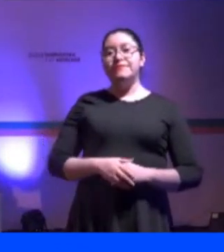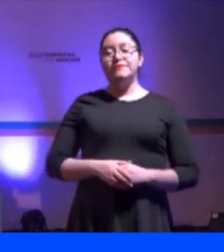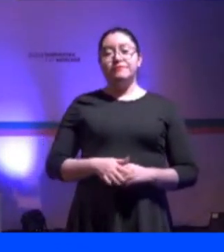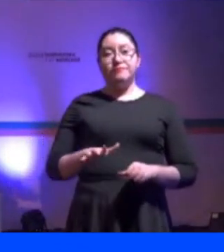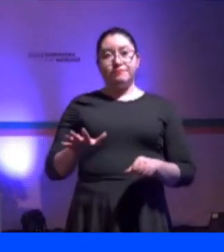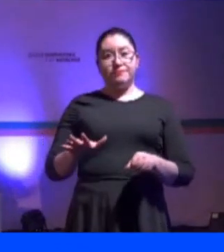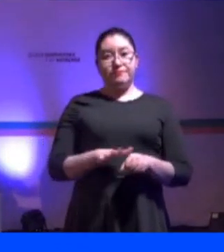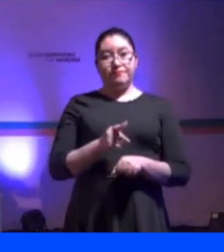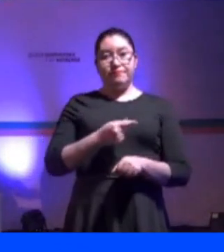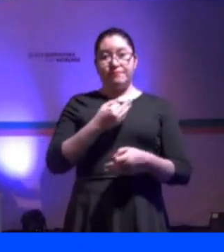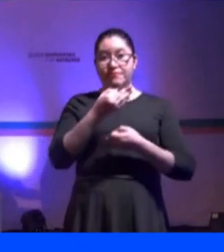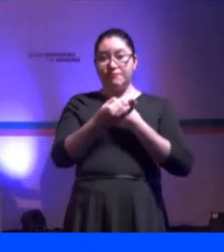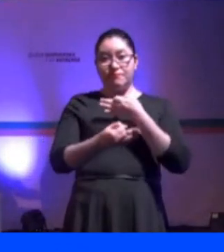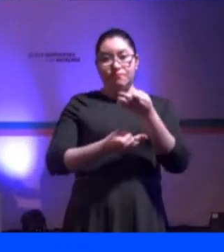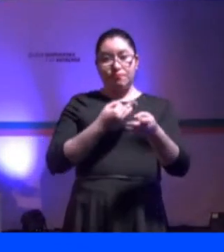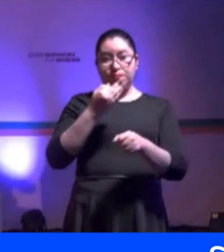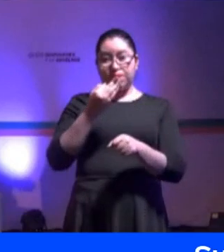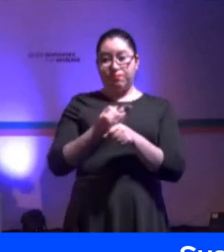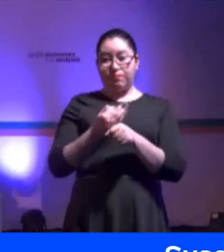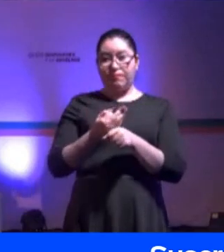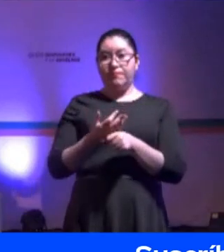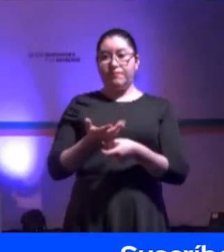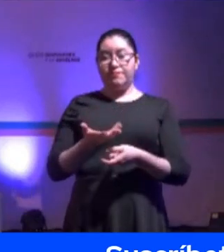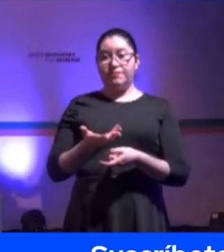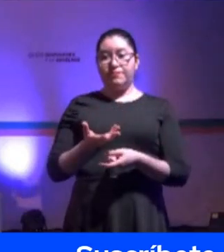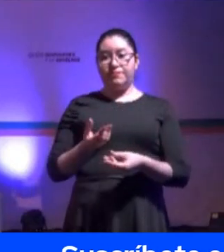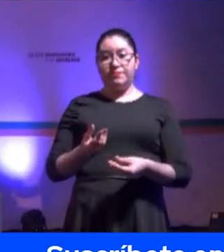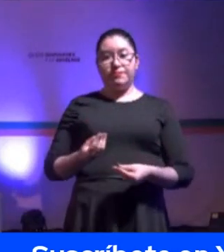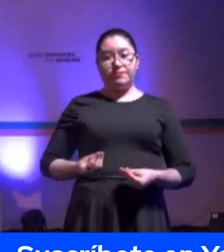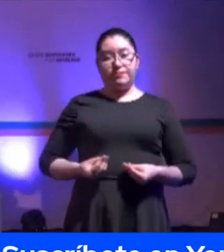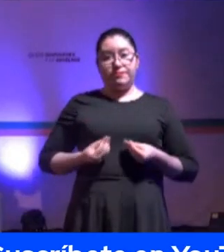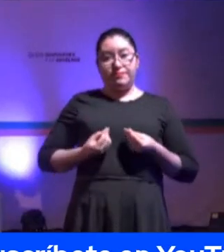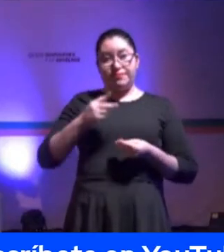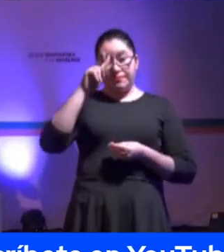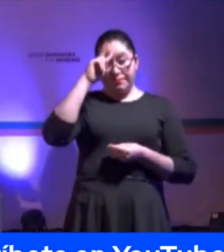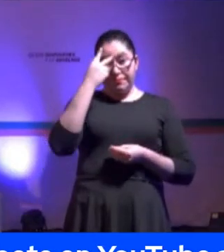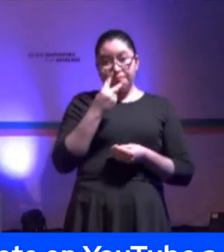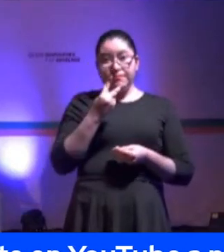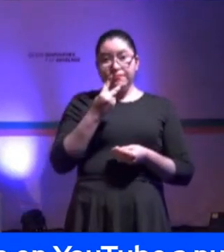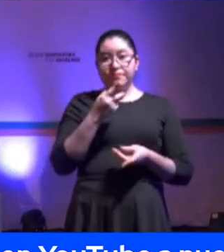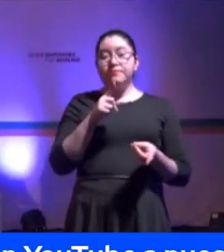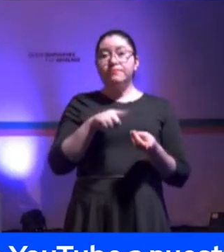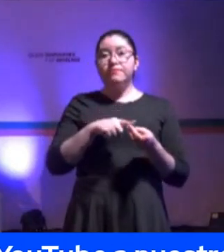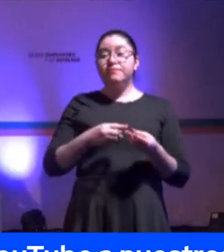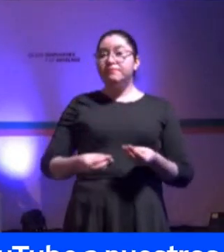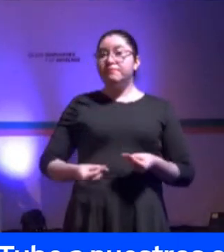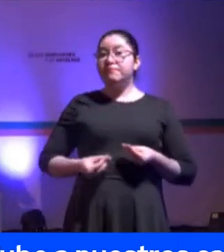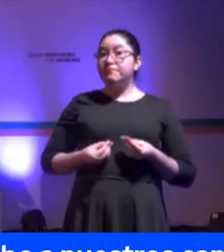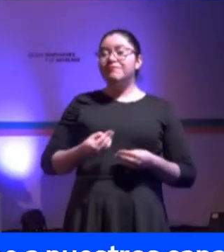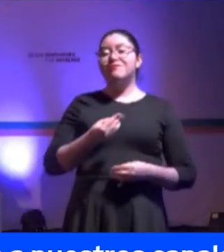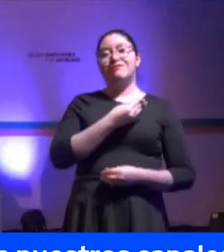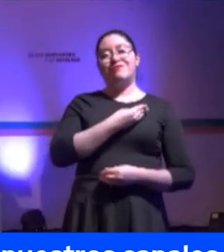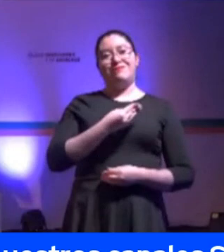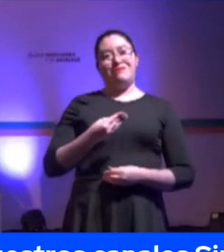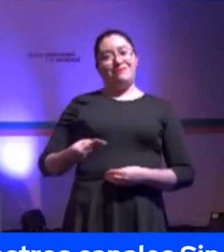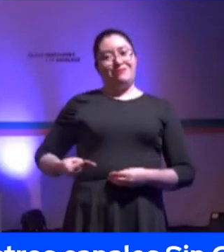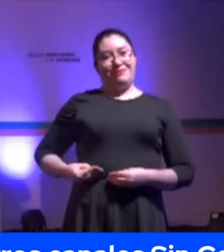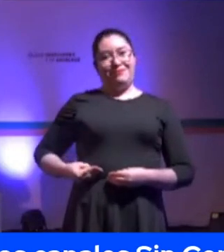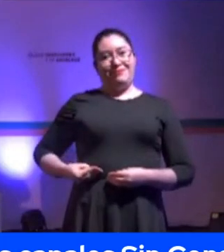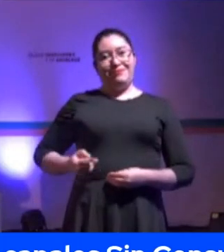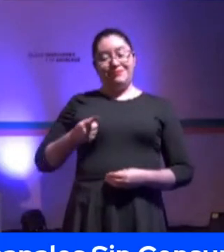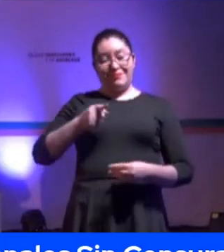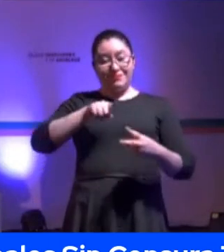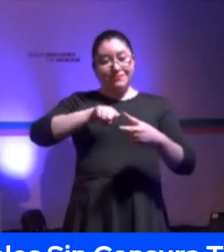todos los que estamos aquí y los que vivimos en México, vivimos en un municipio. Es decir, ahí